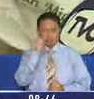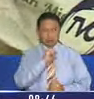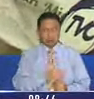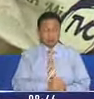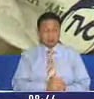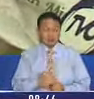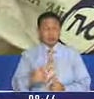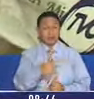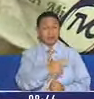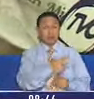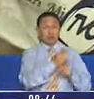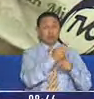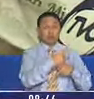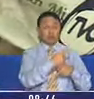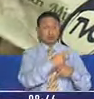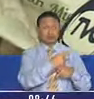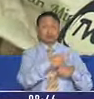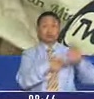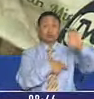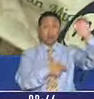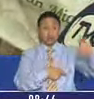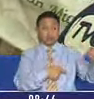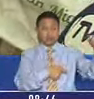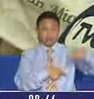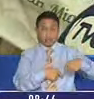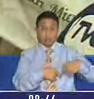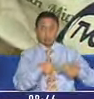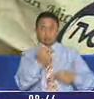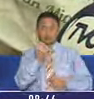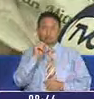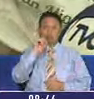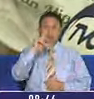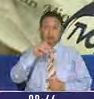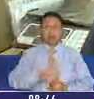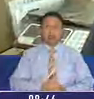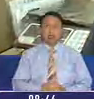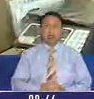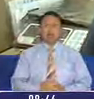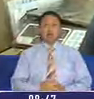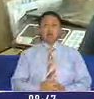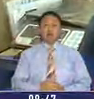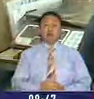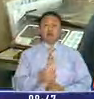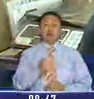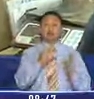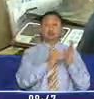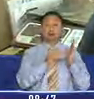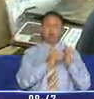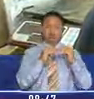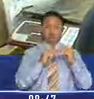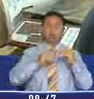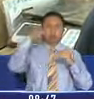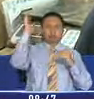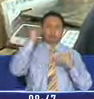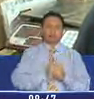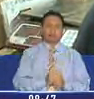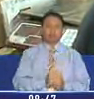que las cosas que vienen de aquí de la costa sí han subido. El arroz se disparó a un precio